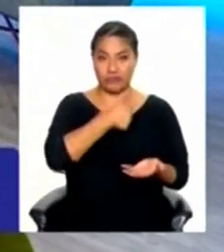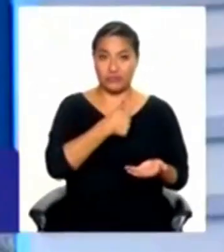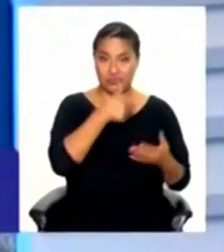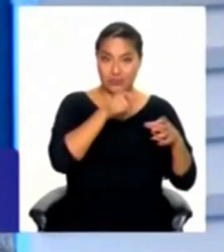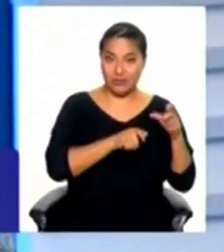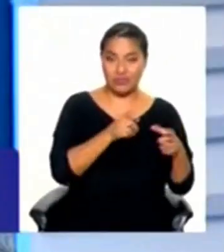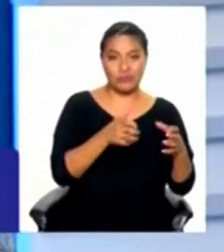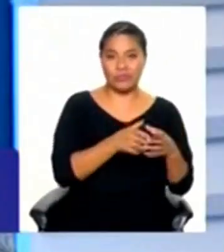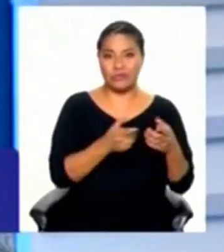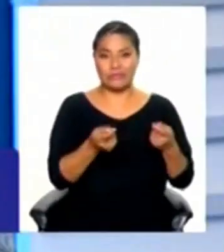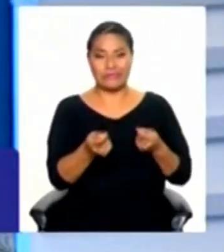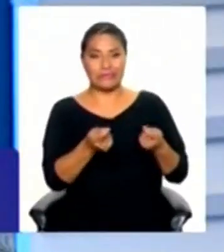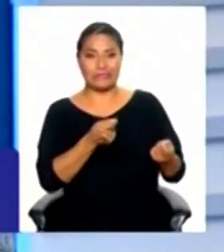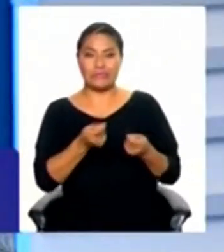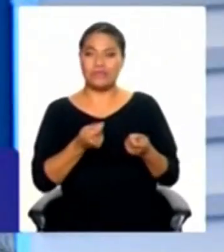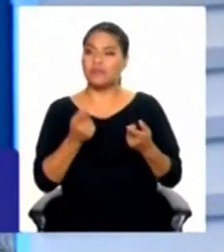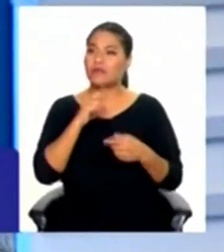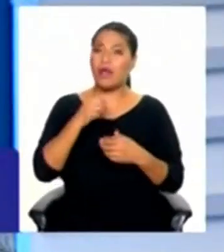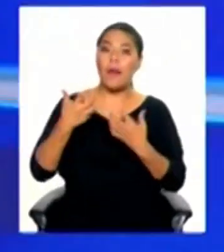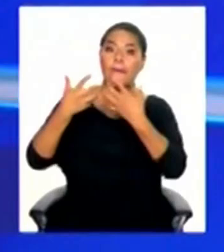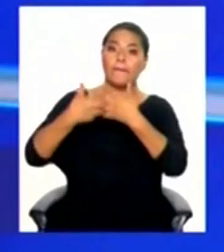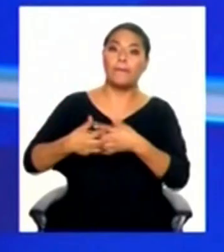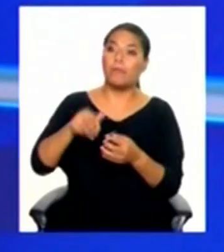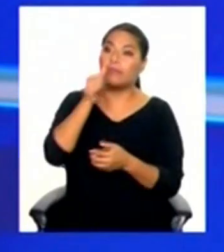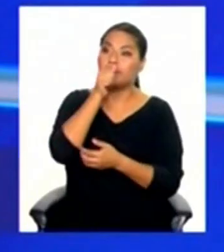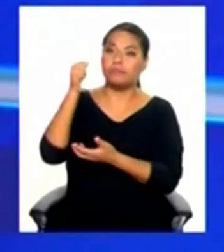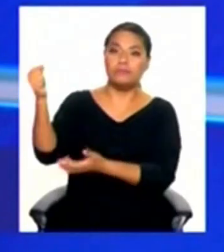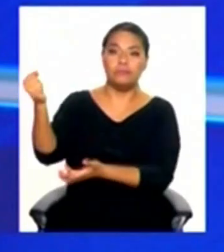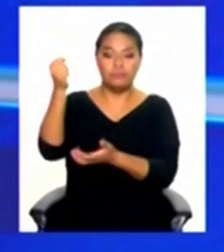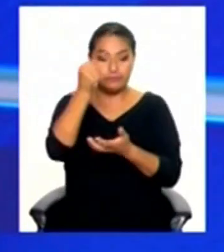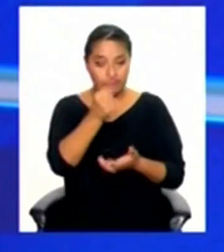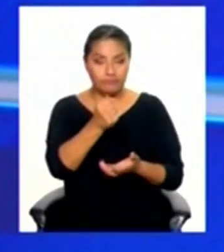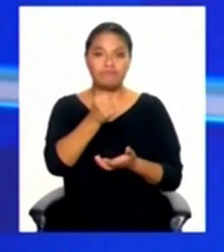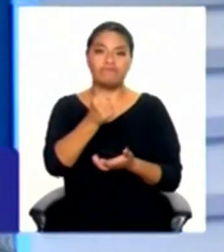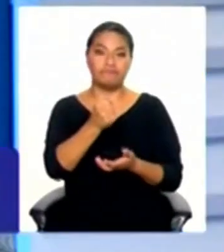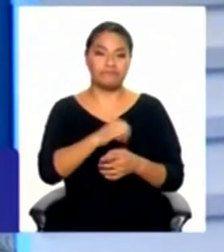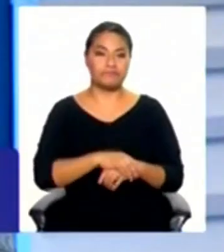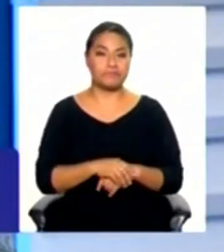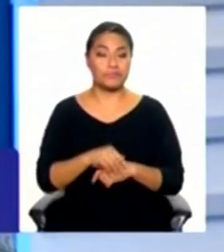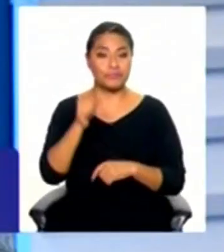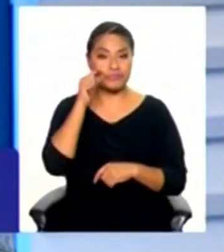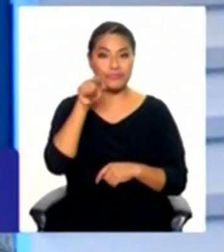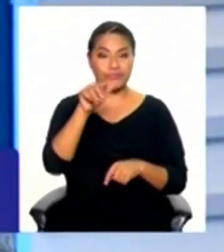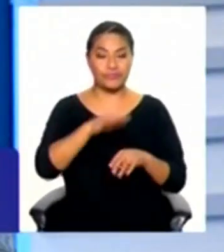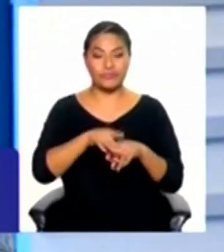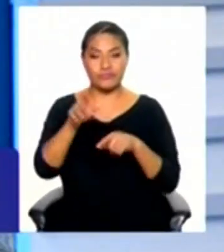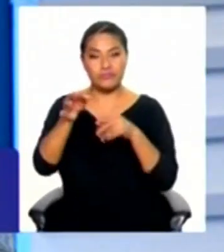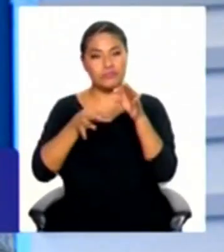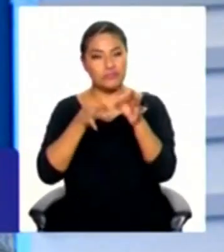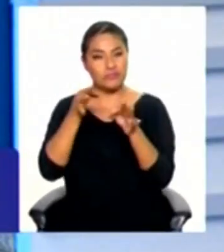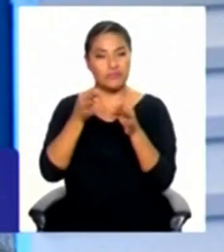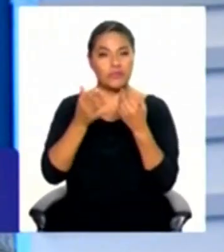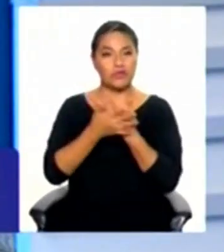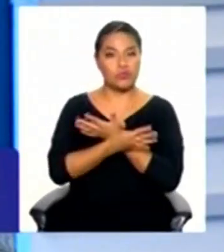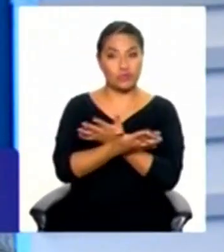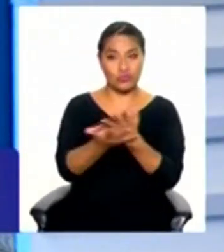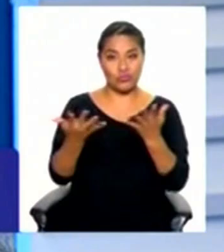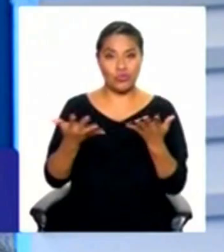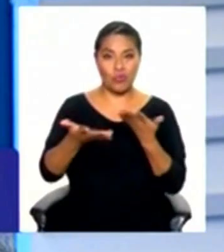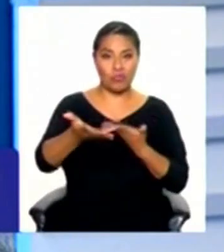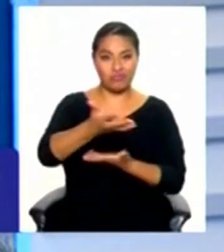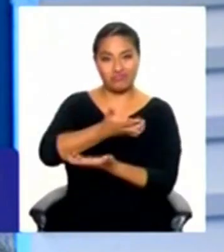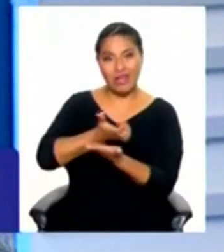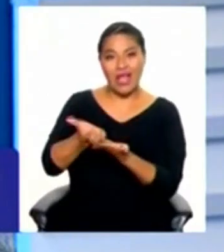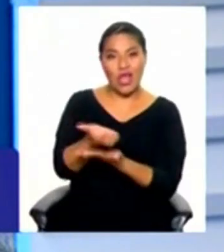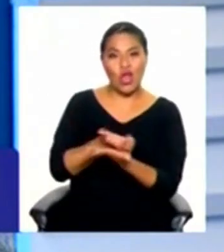manejar esta situación si no hay inversión privada y adicionalmente para los que nos están viendo es importante explicar que todo este contexto